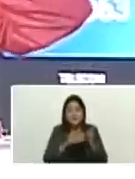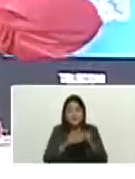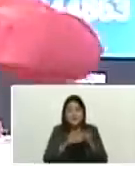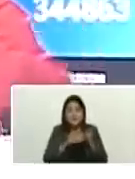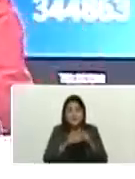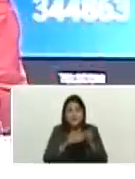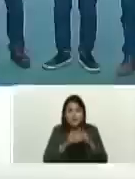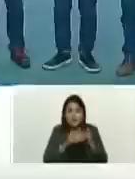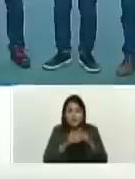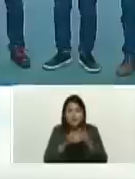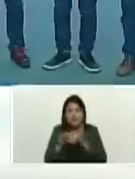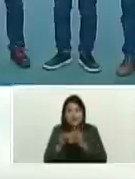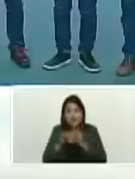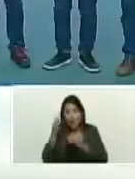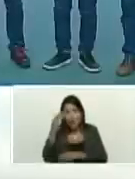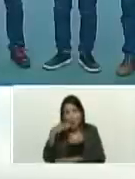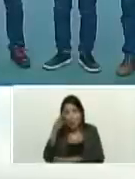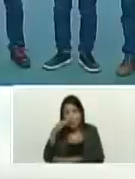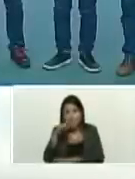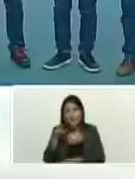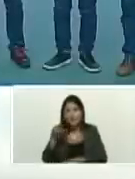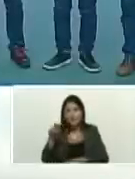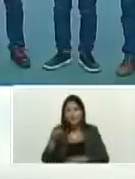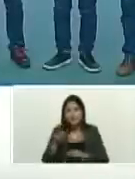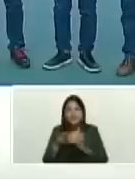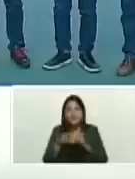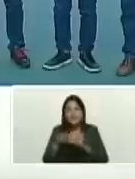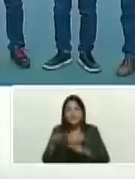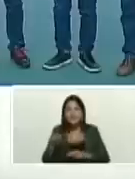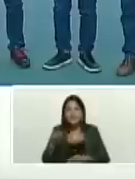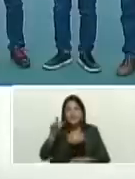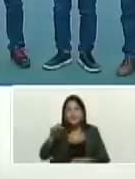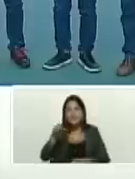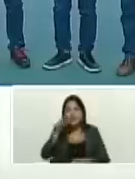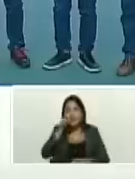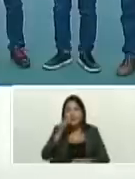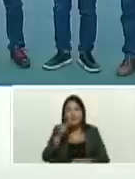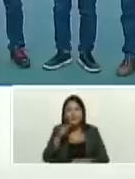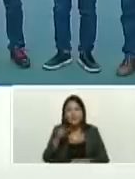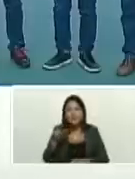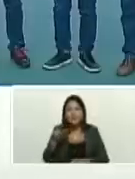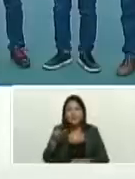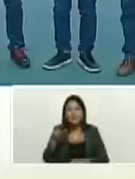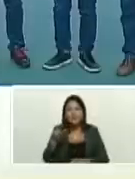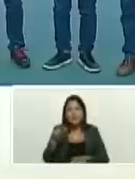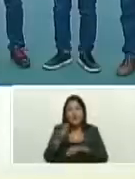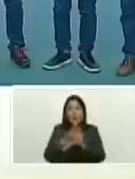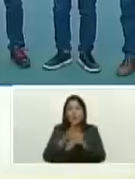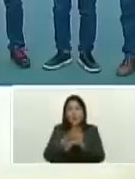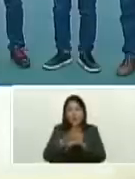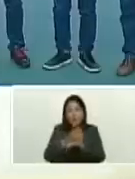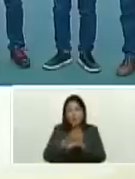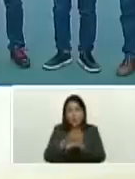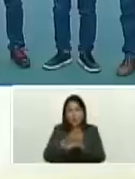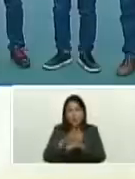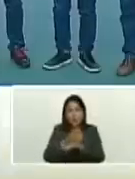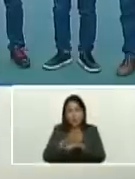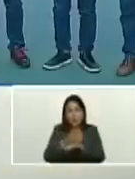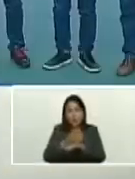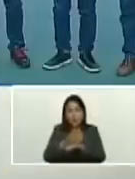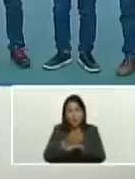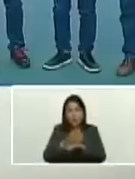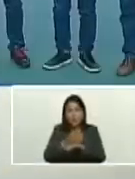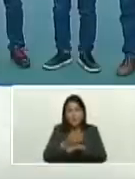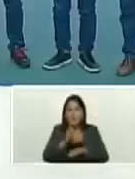nuestra hermana Colombia. Allá está el compañero gobernador,